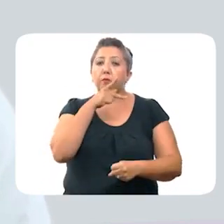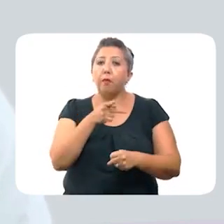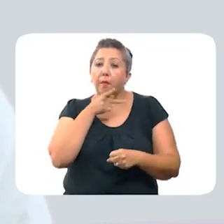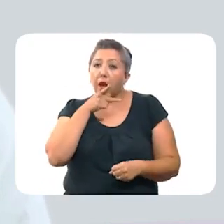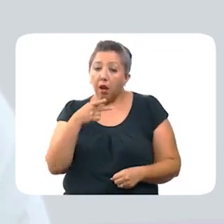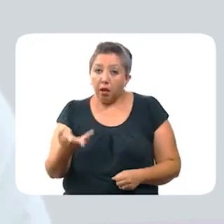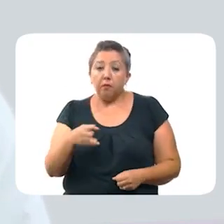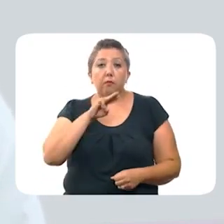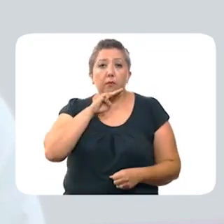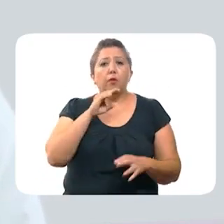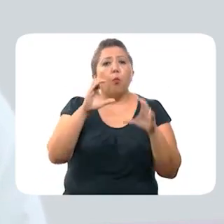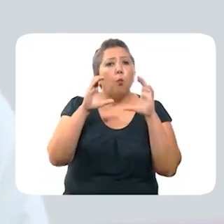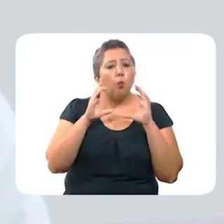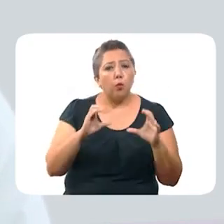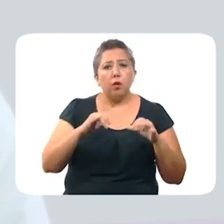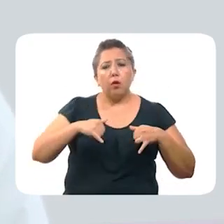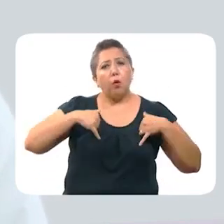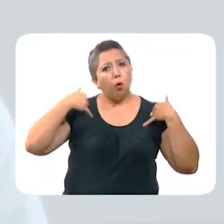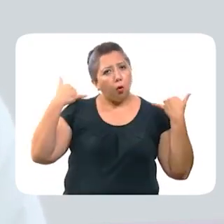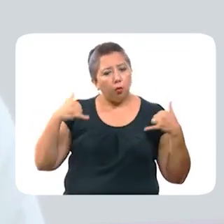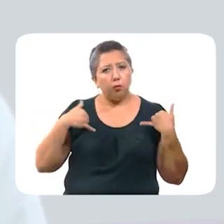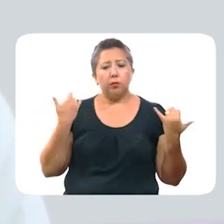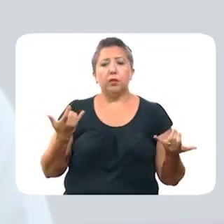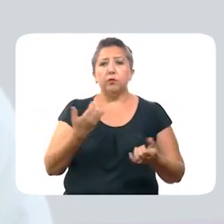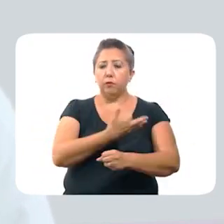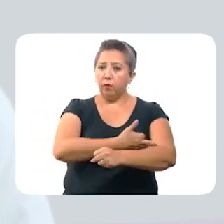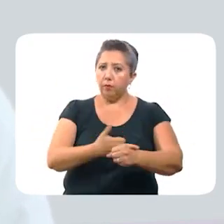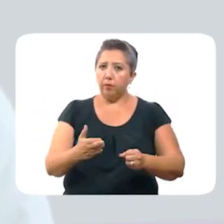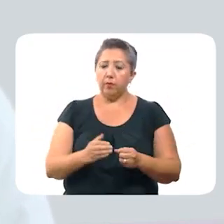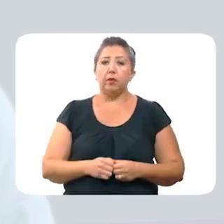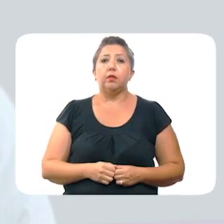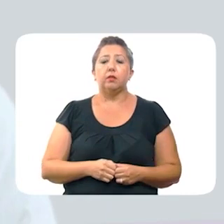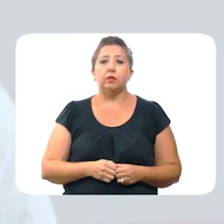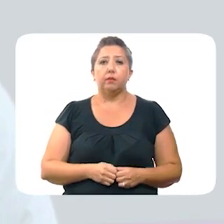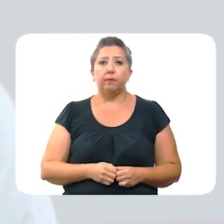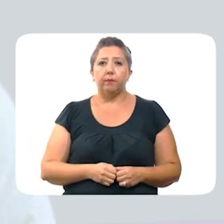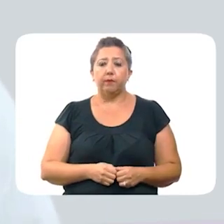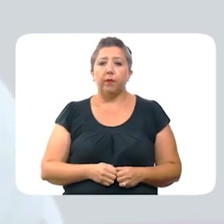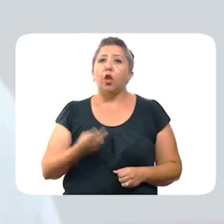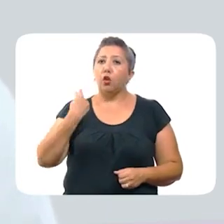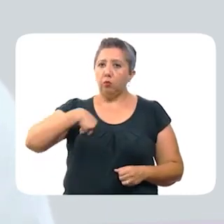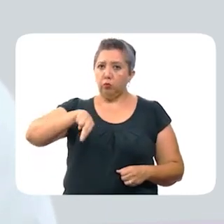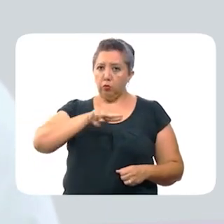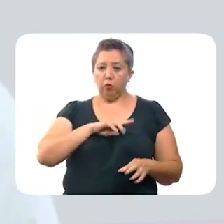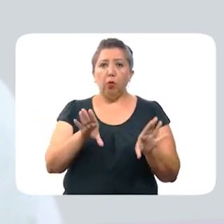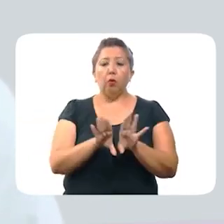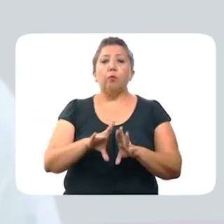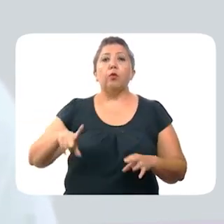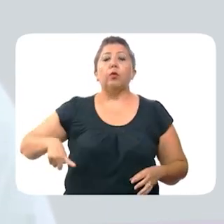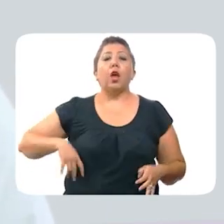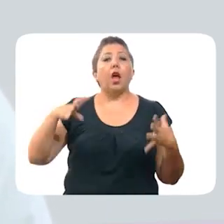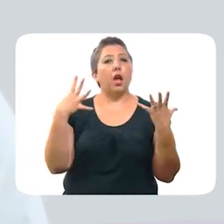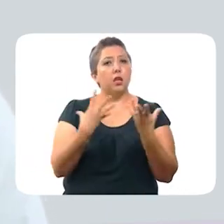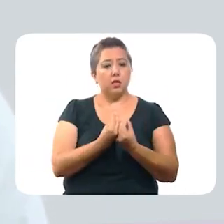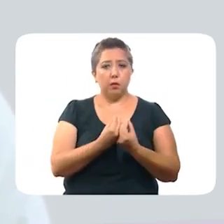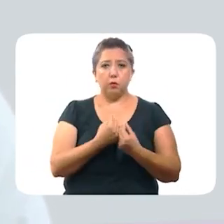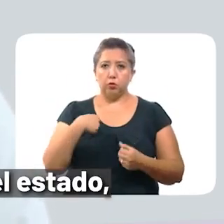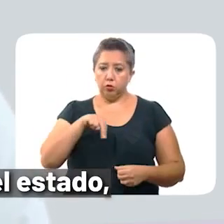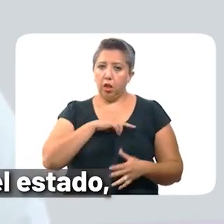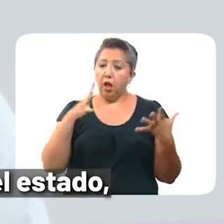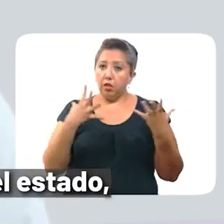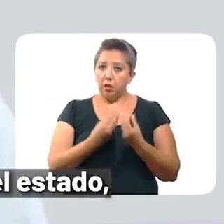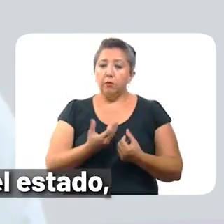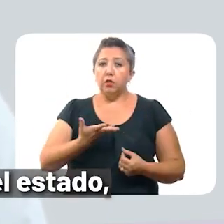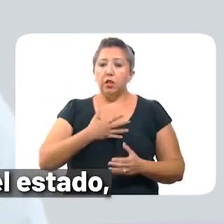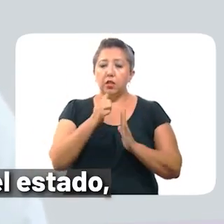de familia que cuiden a sus jóvenes y a sus familias. Nosotros, como gobierno, hacemos lo que nos corresponde